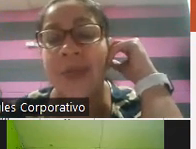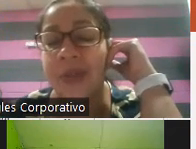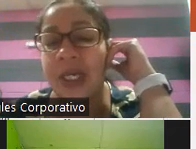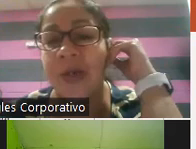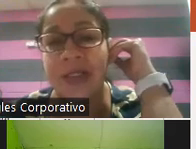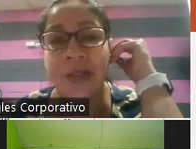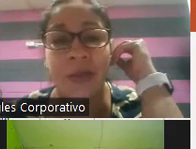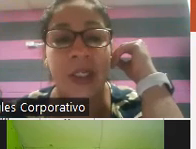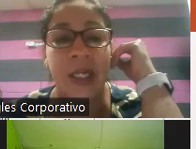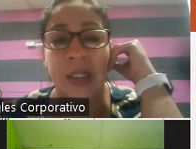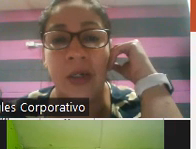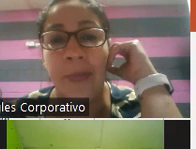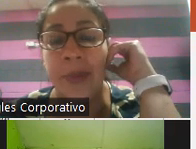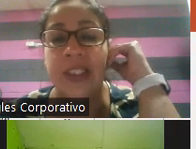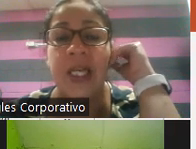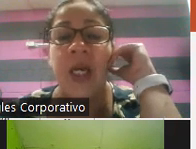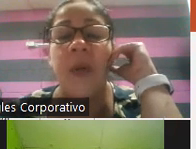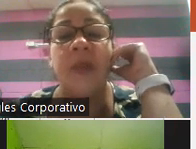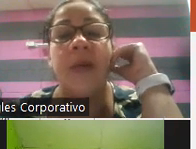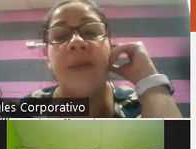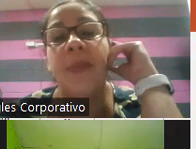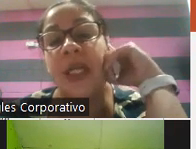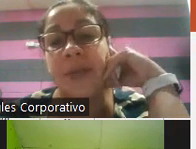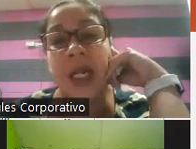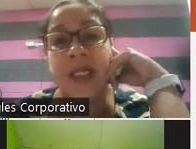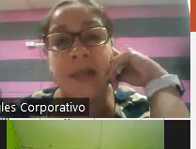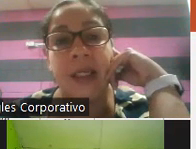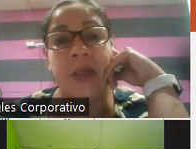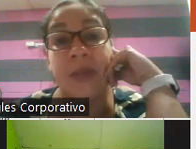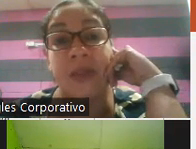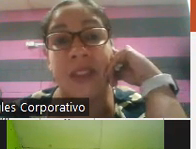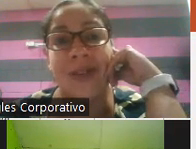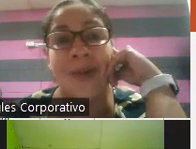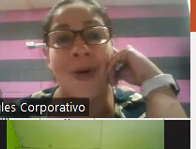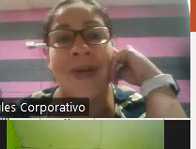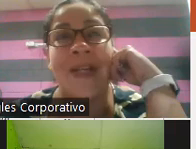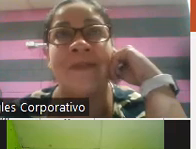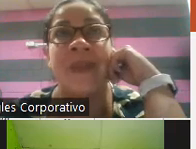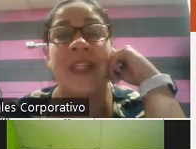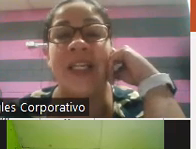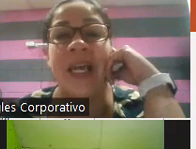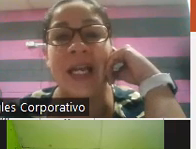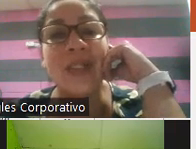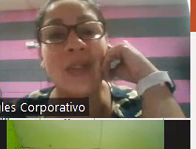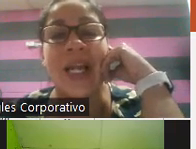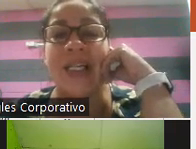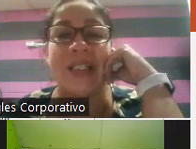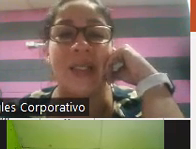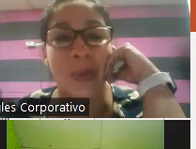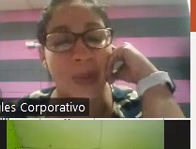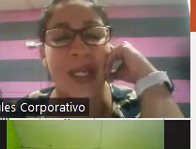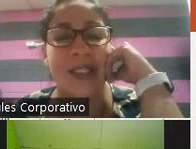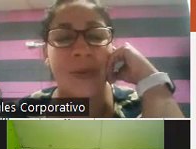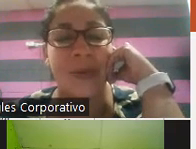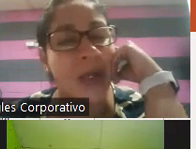a los que han aportado han sido muy grandes los aportes cuando hablamos por ejemplo de la técnica de optimización móvil y y esto les